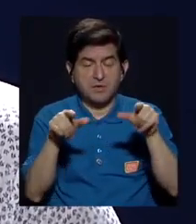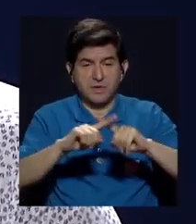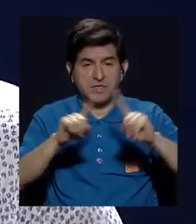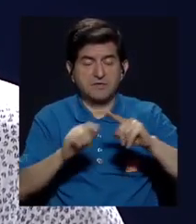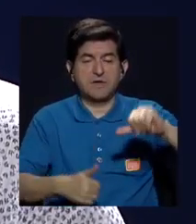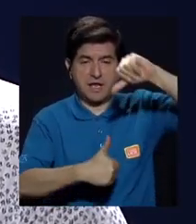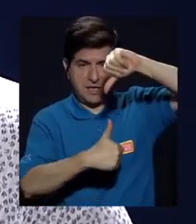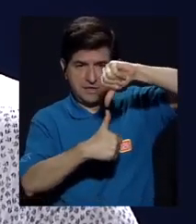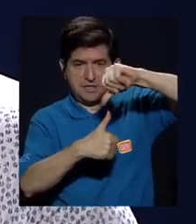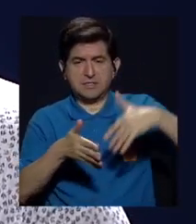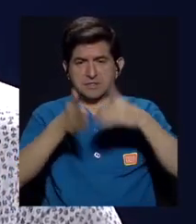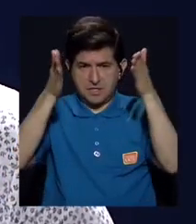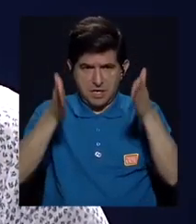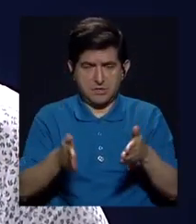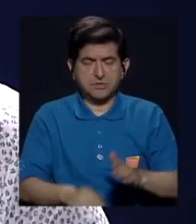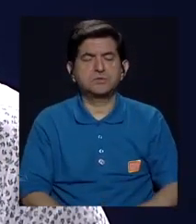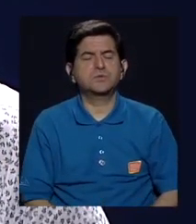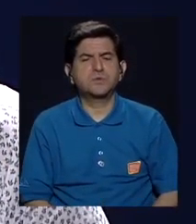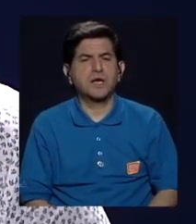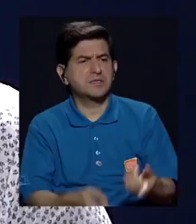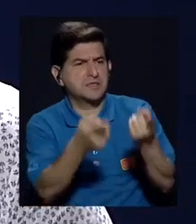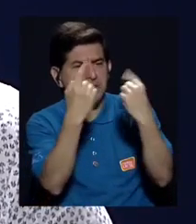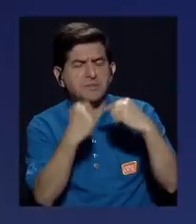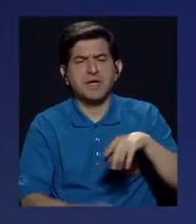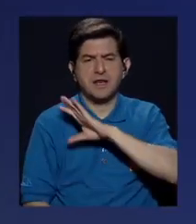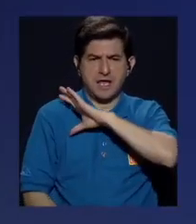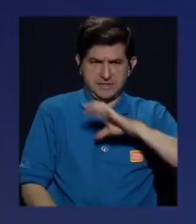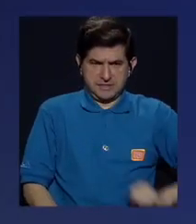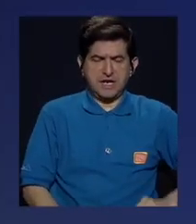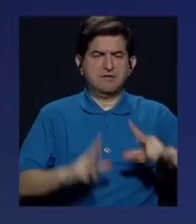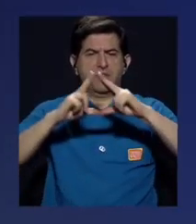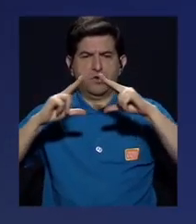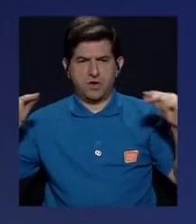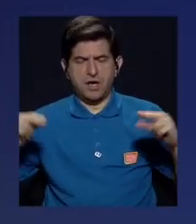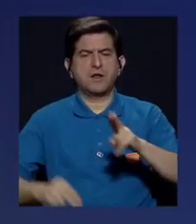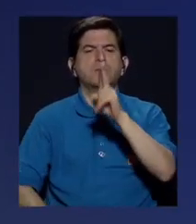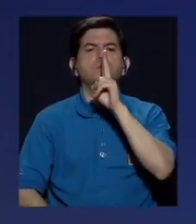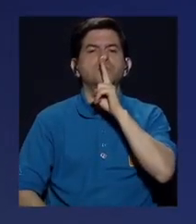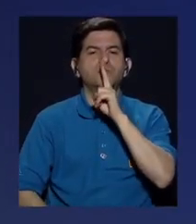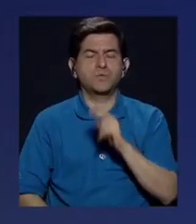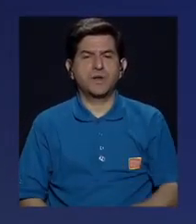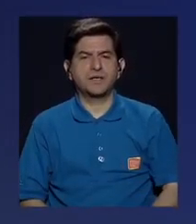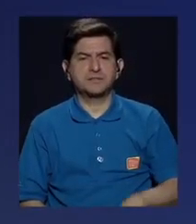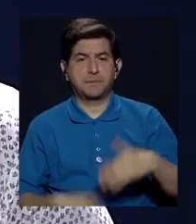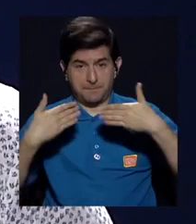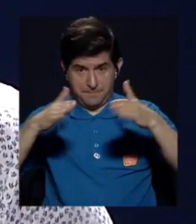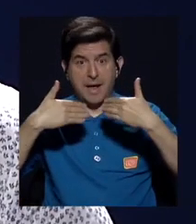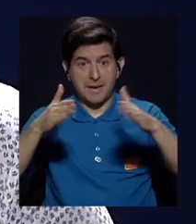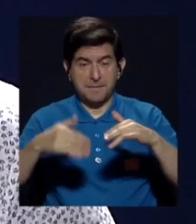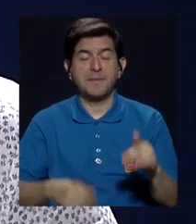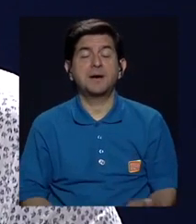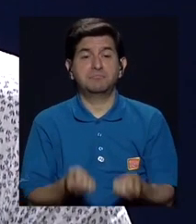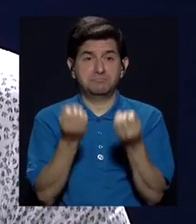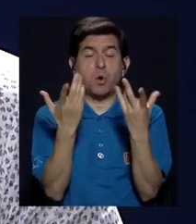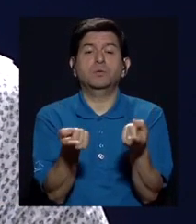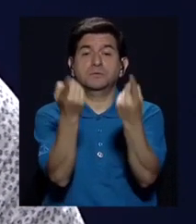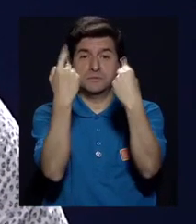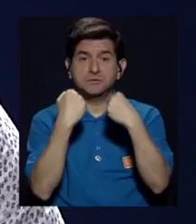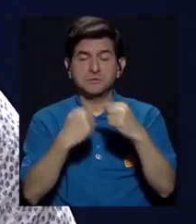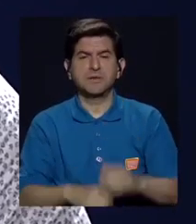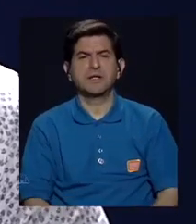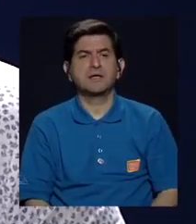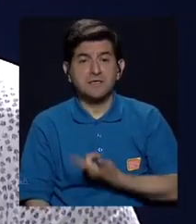también. Tenemos estudiantes de El Salvador, de Nicaragua, de Honduras, de Panamá también nos visitan muchos. Y más